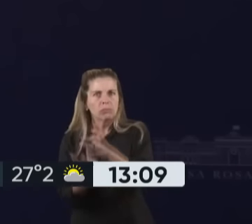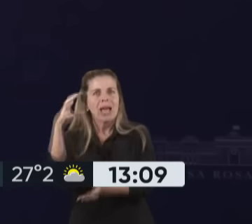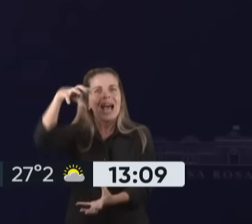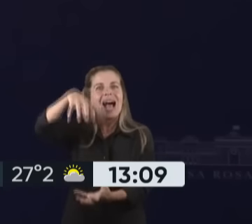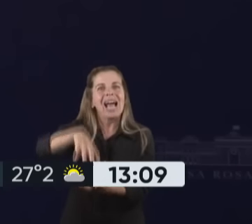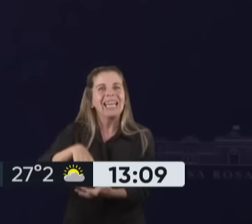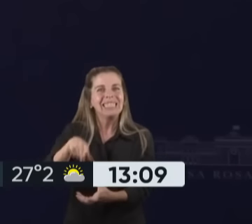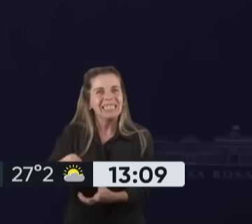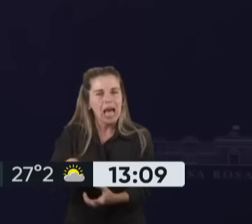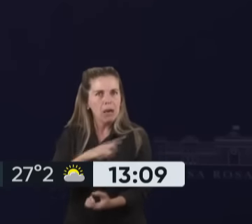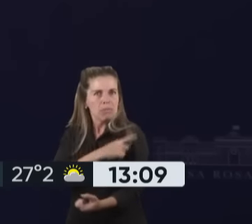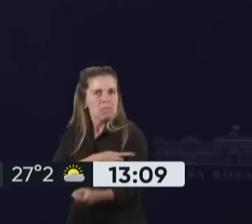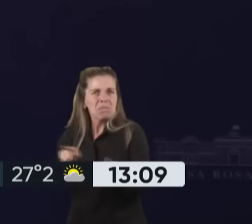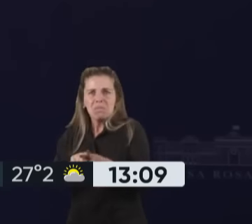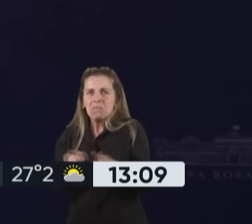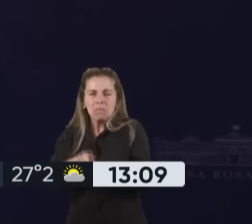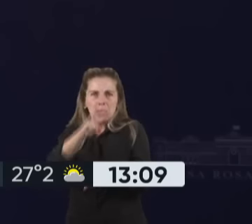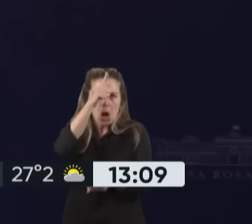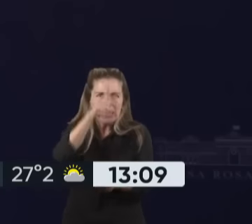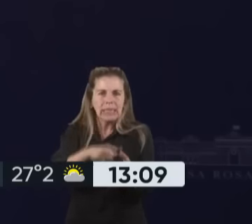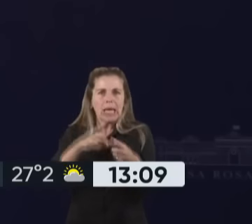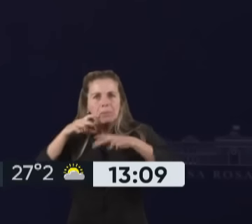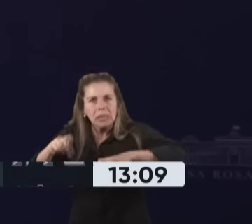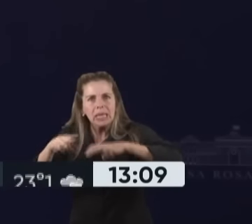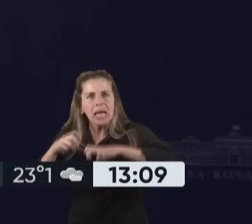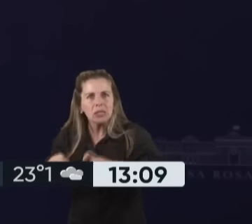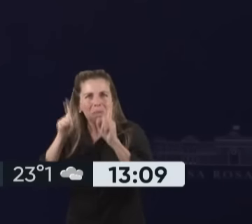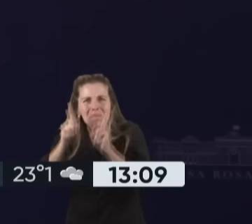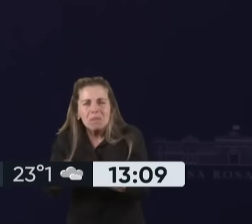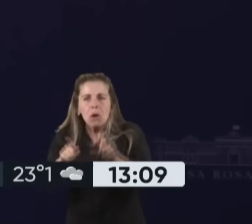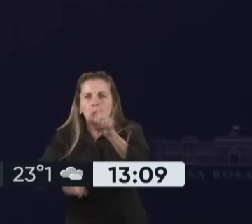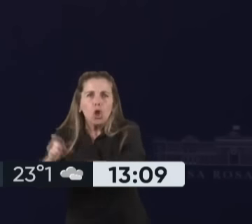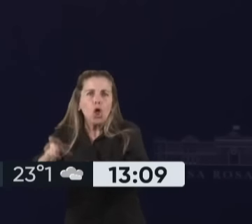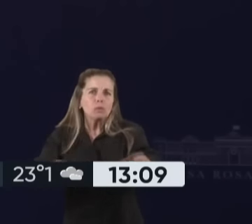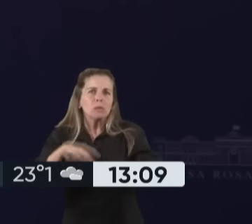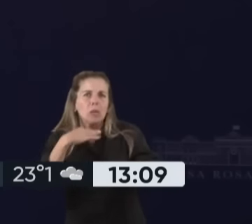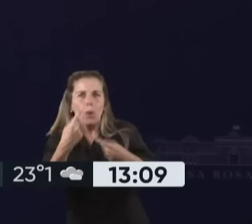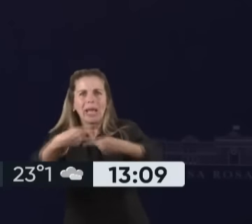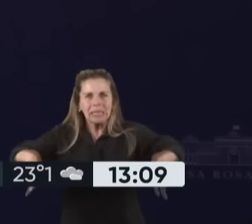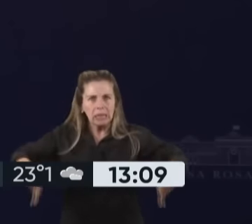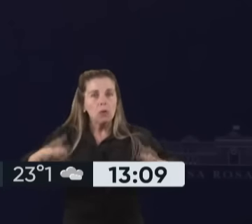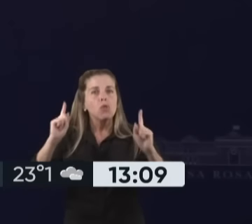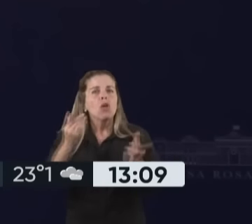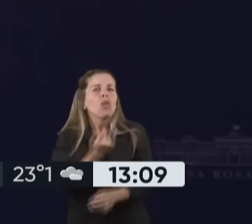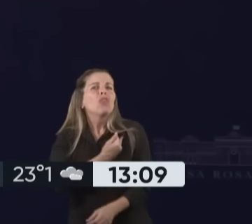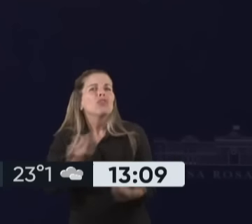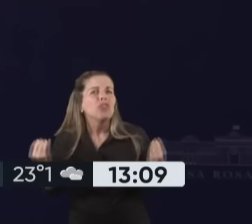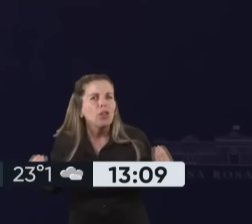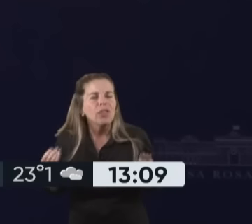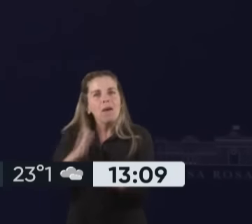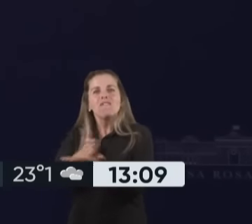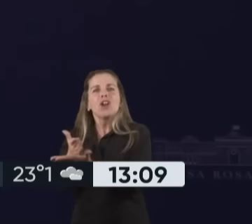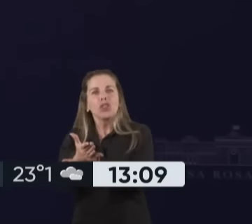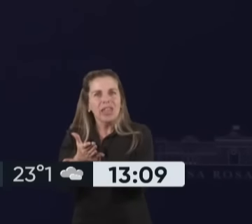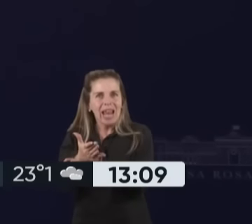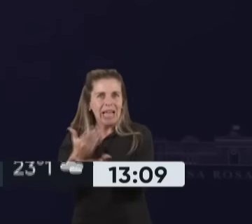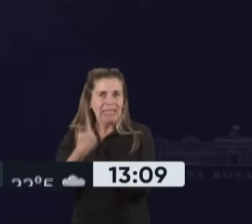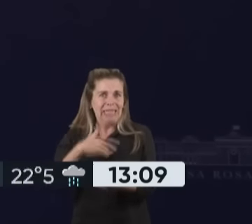de policía, inteligencia criminal y presencia en todas las fronteras. En este sentido, quiero destacar